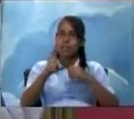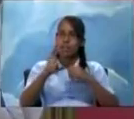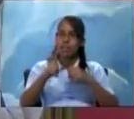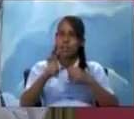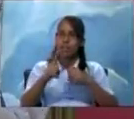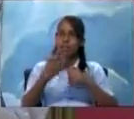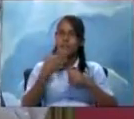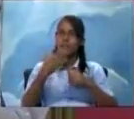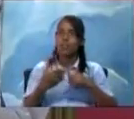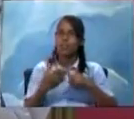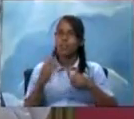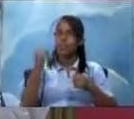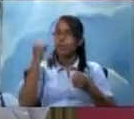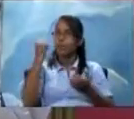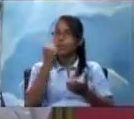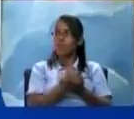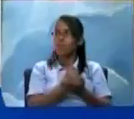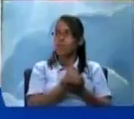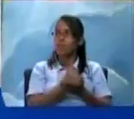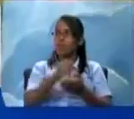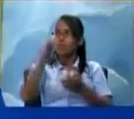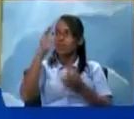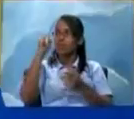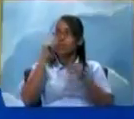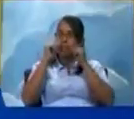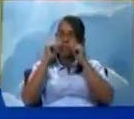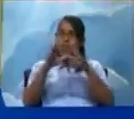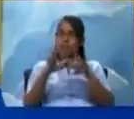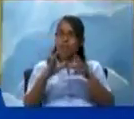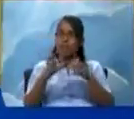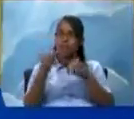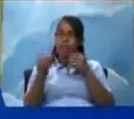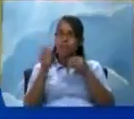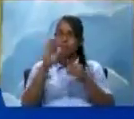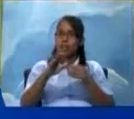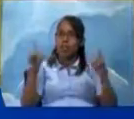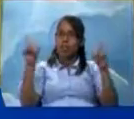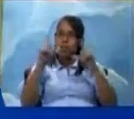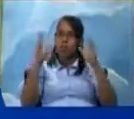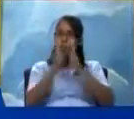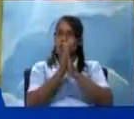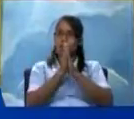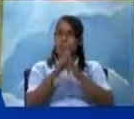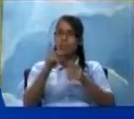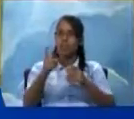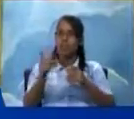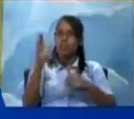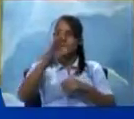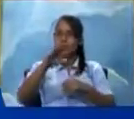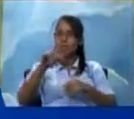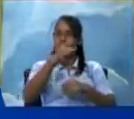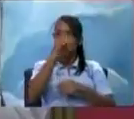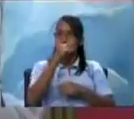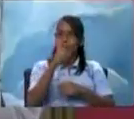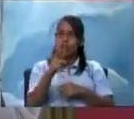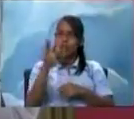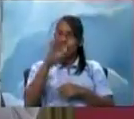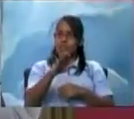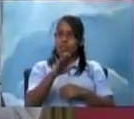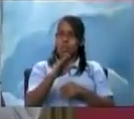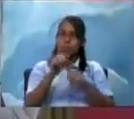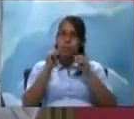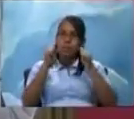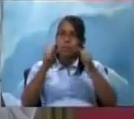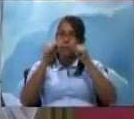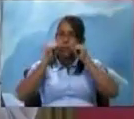también esa petición, pastor. Que Dios te bendiga, Arturo. ¿Cómo están cayendo los matutinos en el estado Zulia? Eso